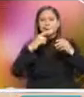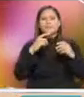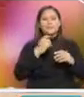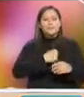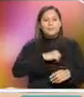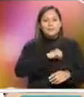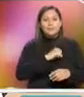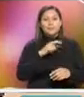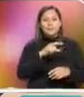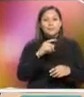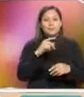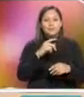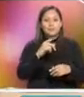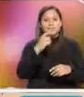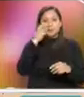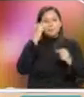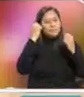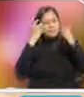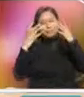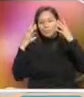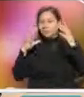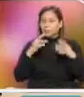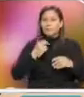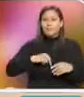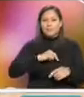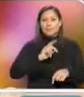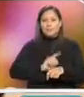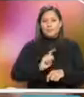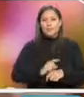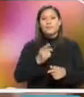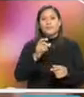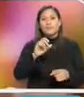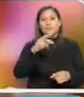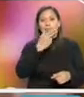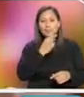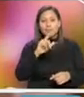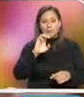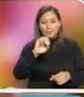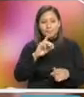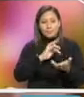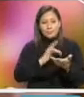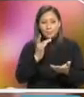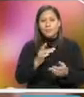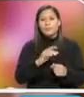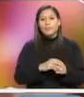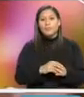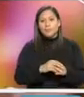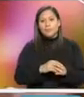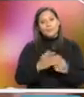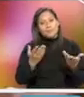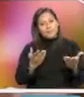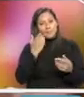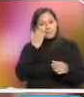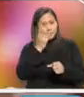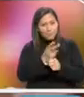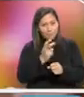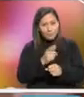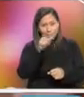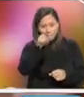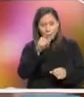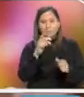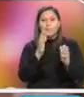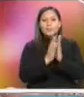hidratarlo, para darle ese brillo con el que tenemos que salir todos los días. Leo Sandoval, muchas gracias. No, muchas gracias a ti, y pues nada más quiero invitarlas a